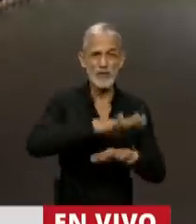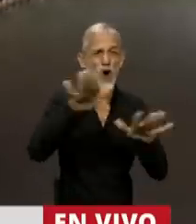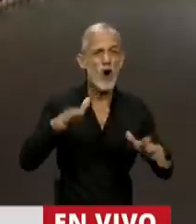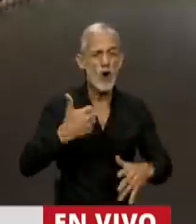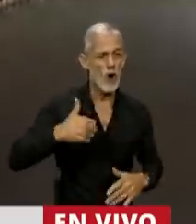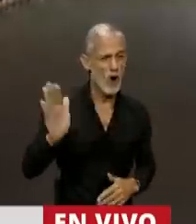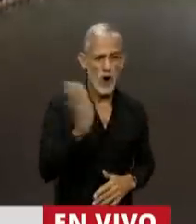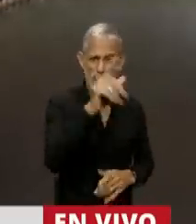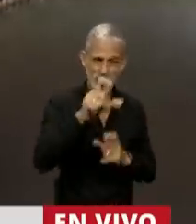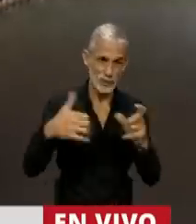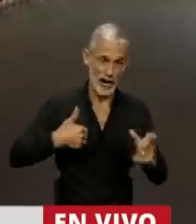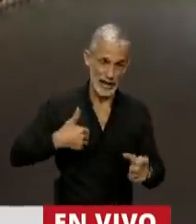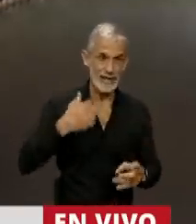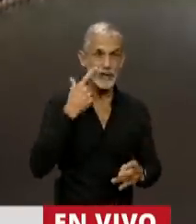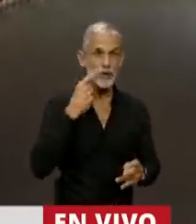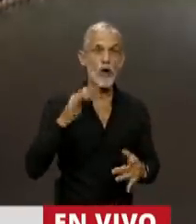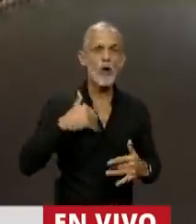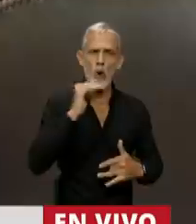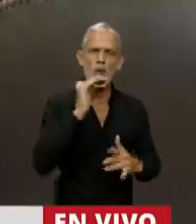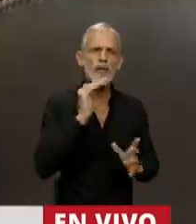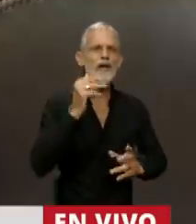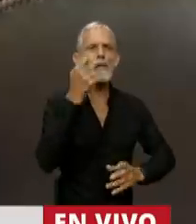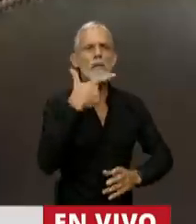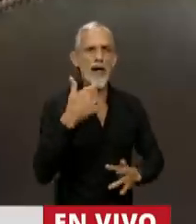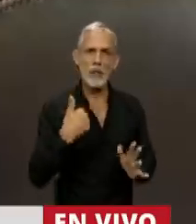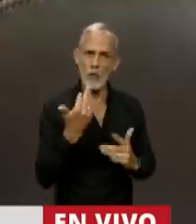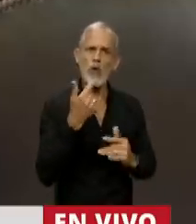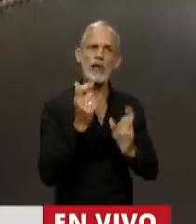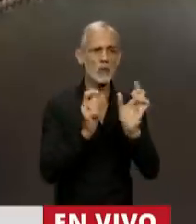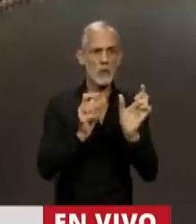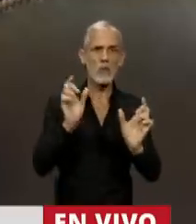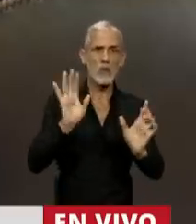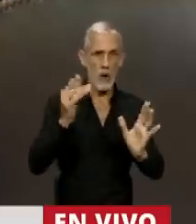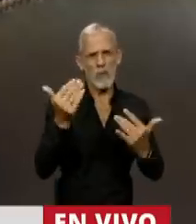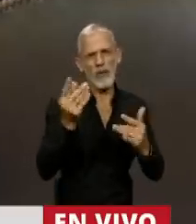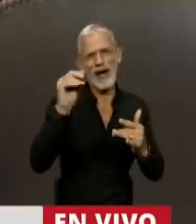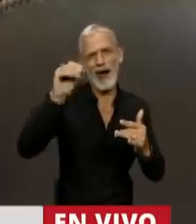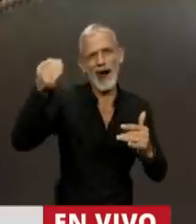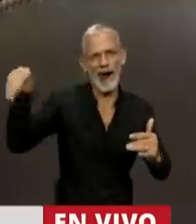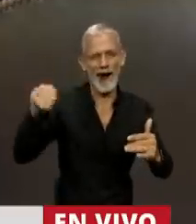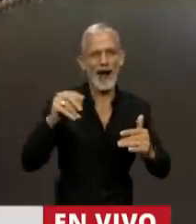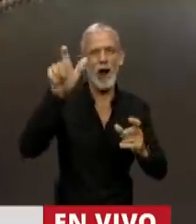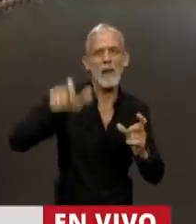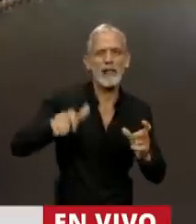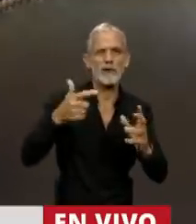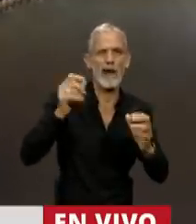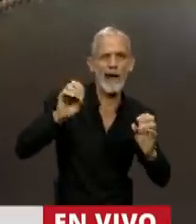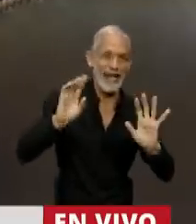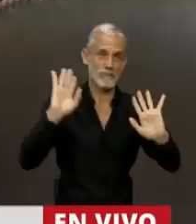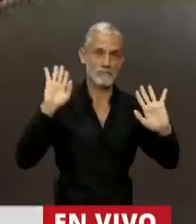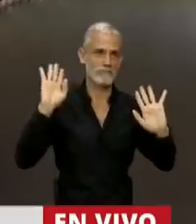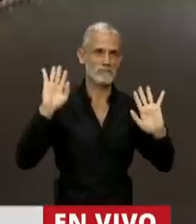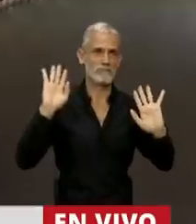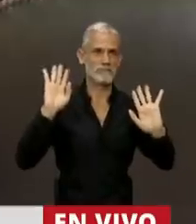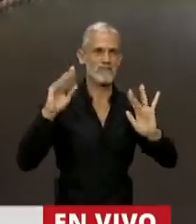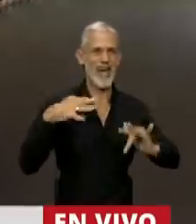argentinos. Vean que puedo decir Mauricio Macri sin adjetivos, podría usarlos, pero creo que eso desmerece el debate político y habla más de